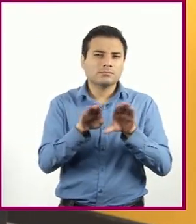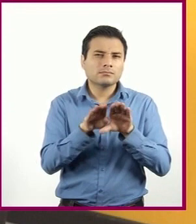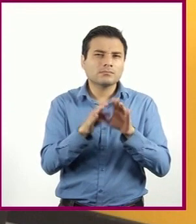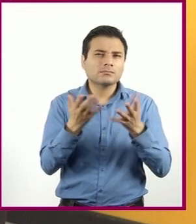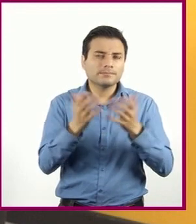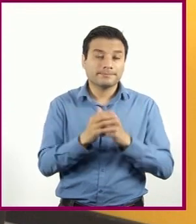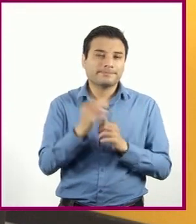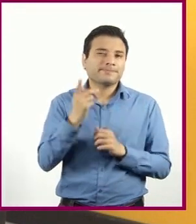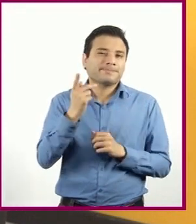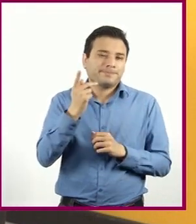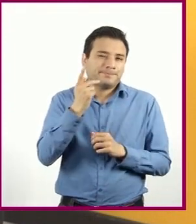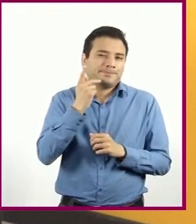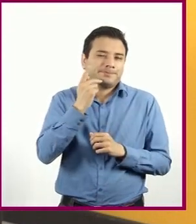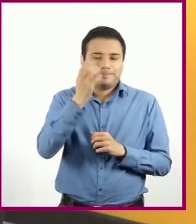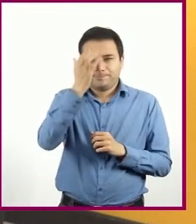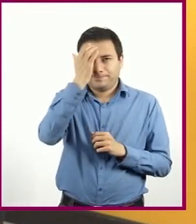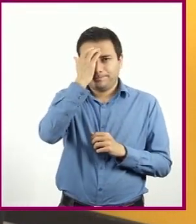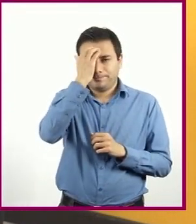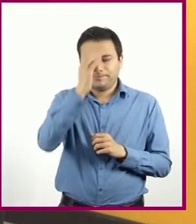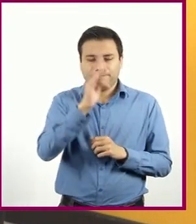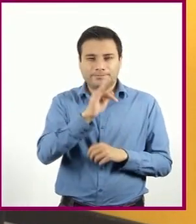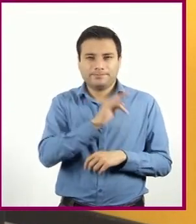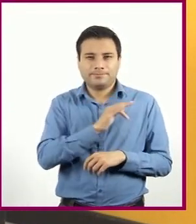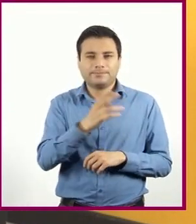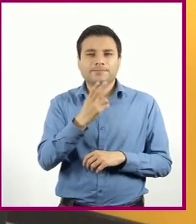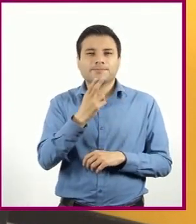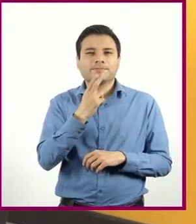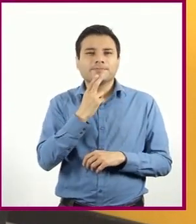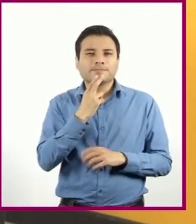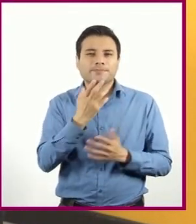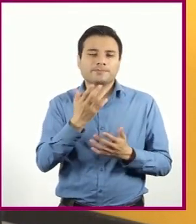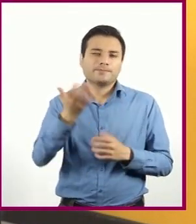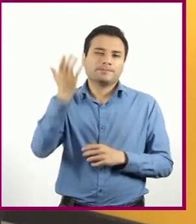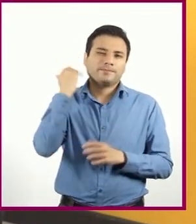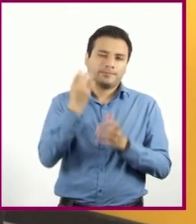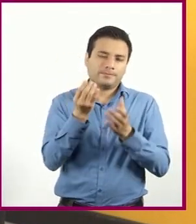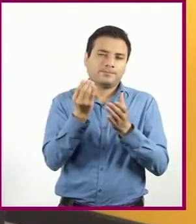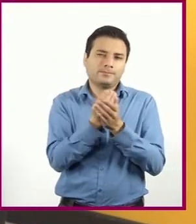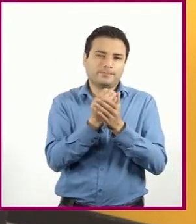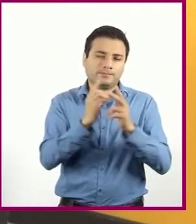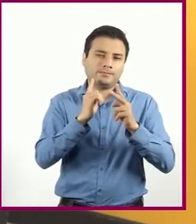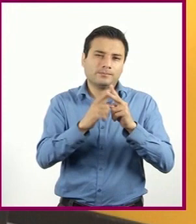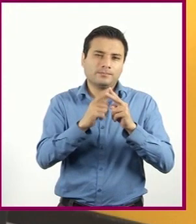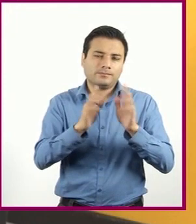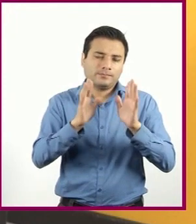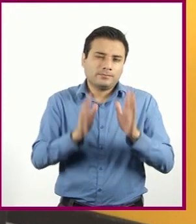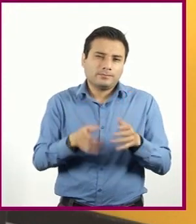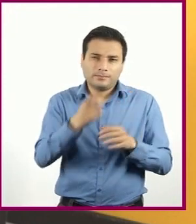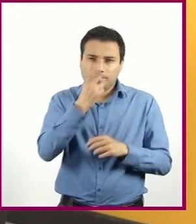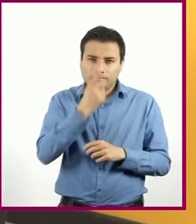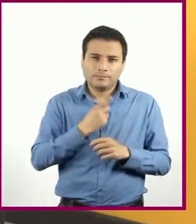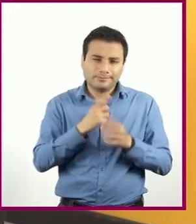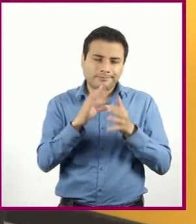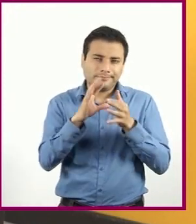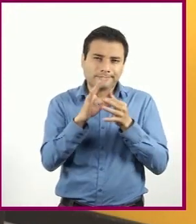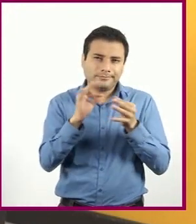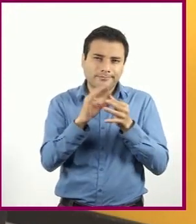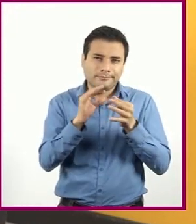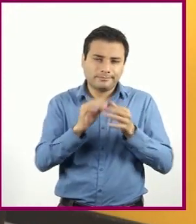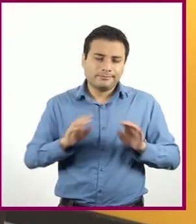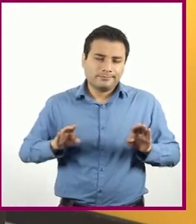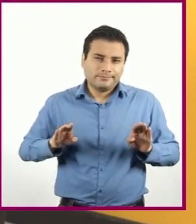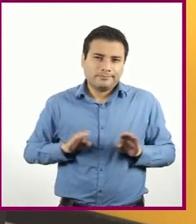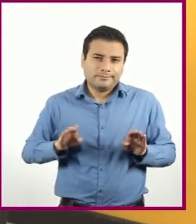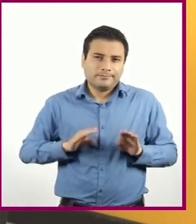Pablo sabe que puede echar mano de lo que ha aprendido en sus clases de matemáticas con relación a las propiedades de la